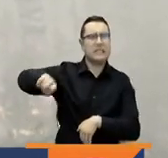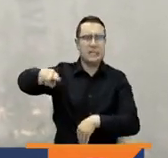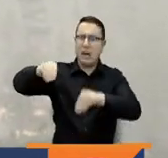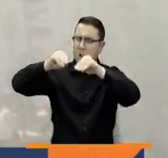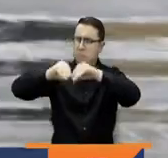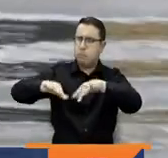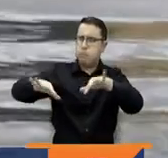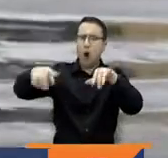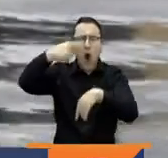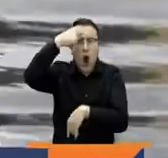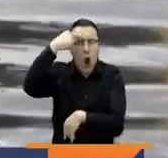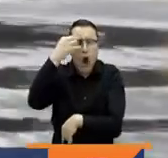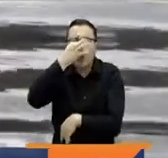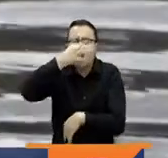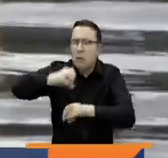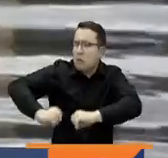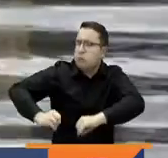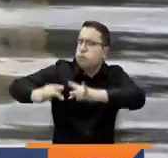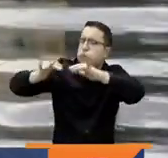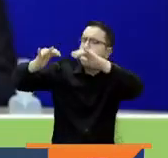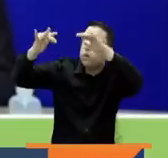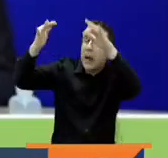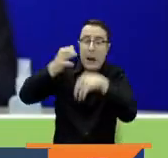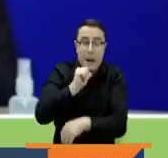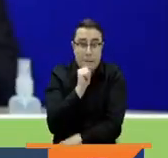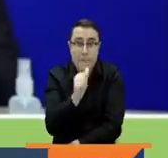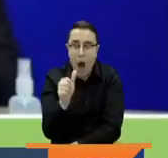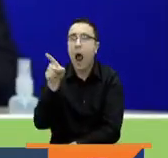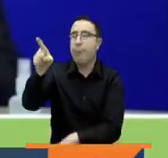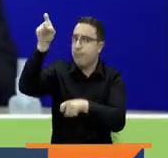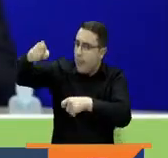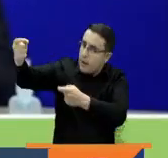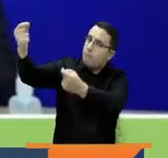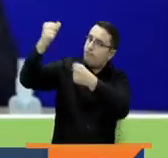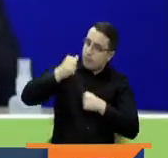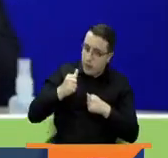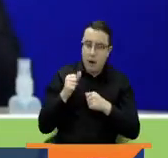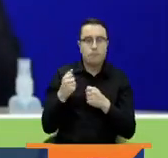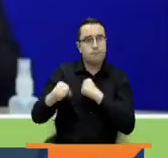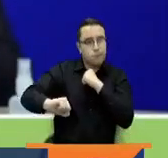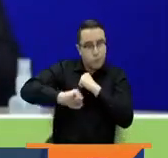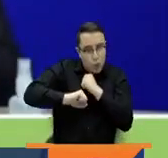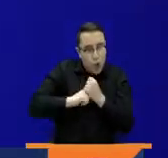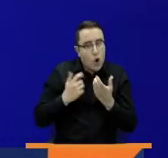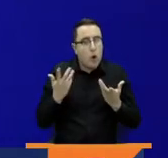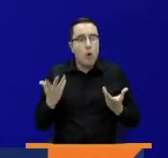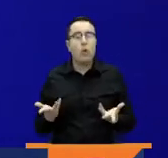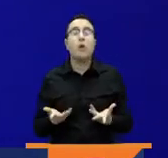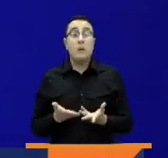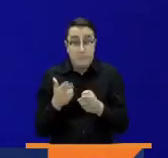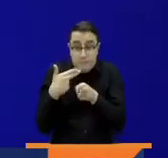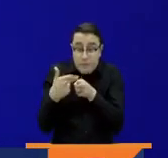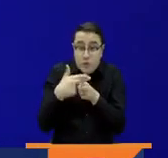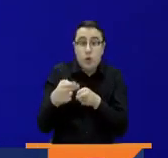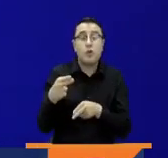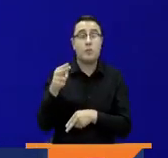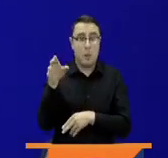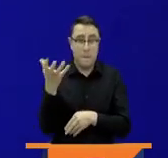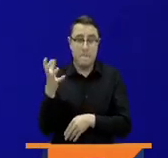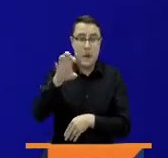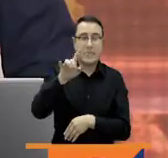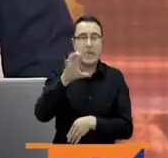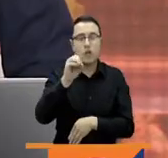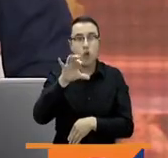climático. Esta cumbre se desarrolló como antesala de la Conferencia de Naciones Unidas sobre Cambio Climático, que se realizará en Glasgow, Escocia, en noviembre de este